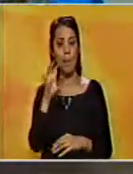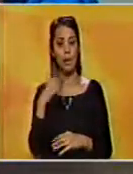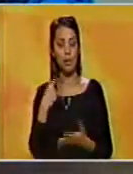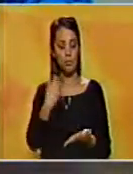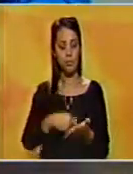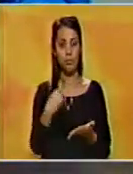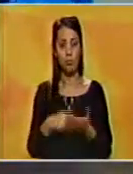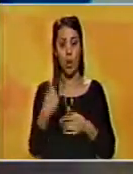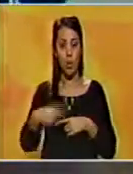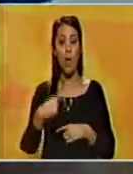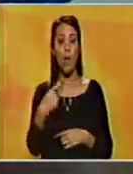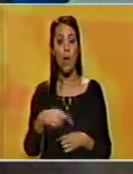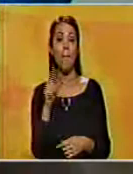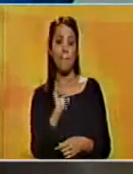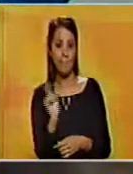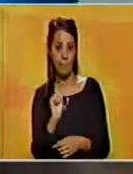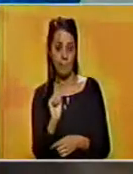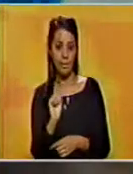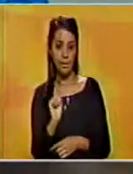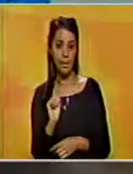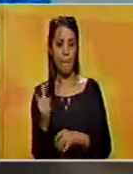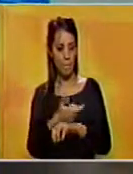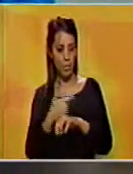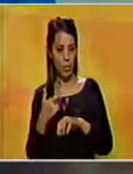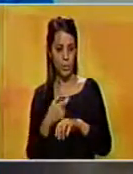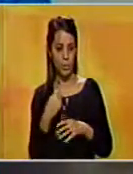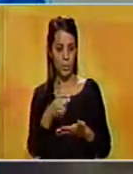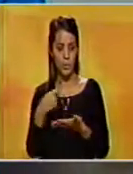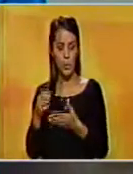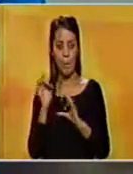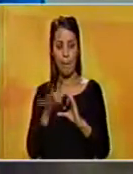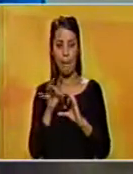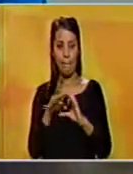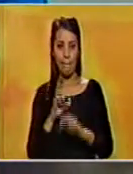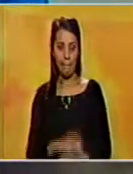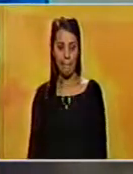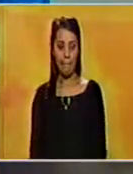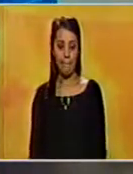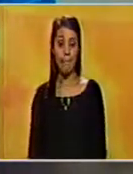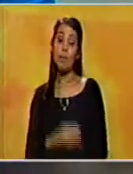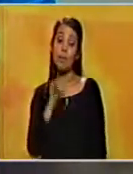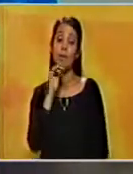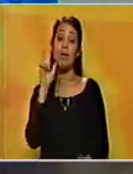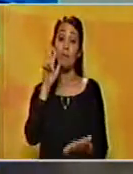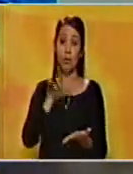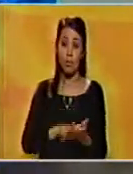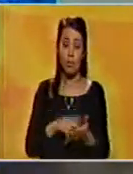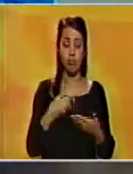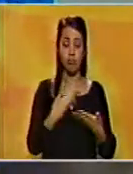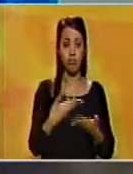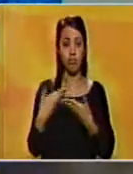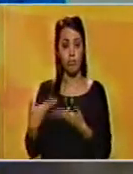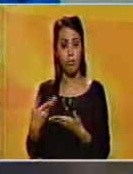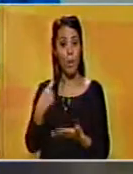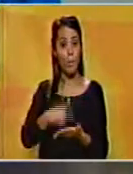recibir bono mensual asignado por el gobierno a través del carnet de la patria. Asimismo, aprobó la entrega de